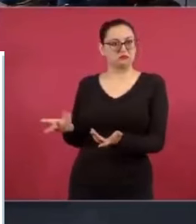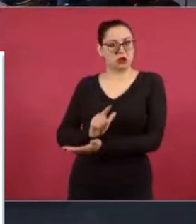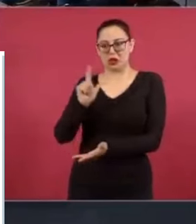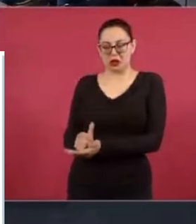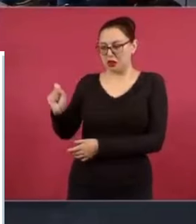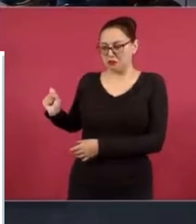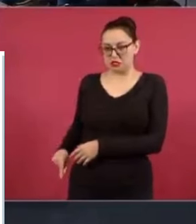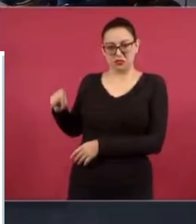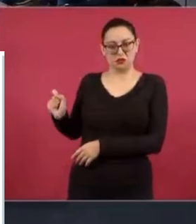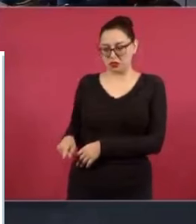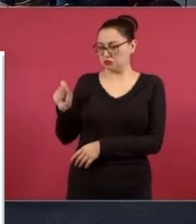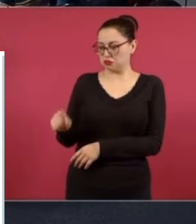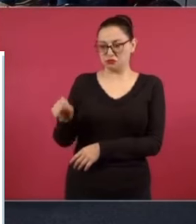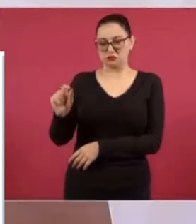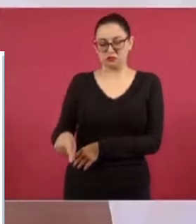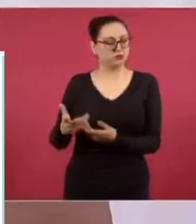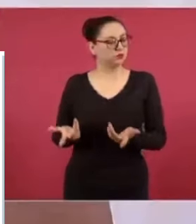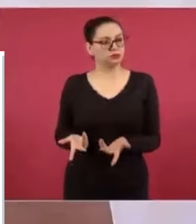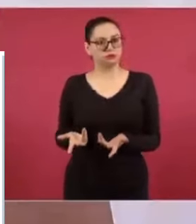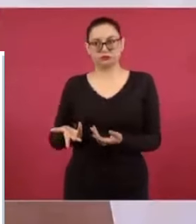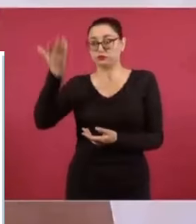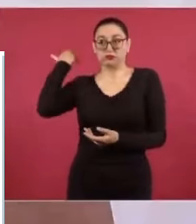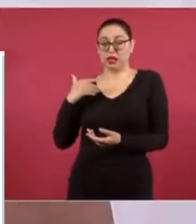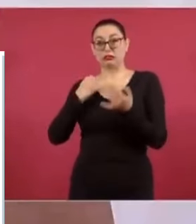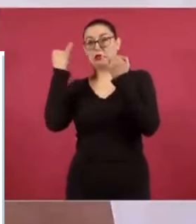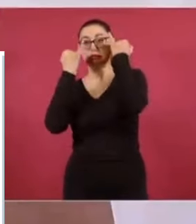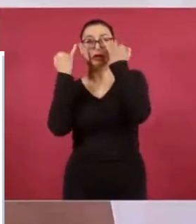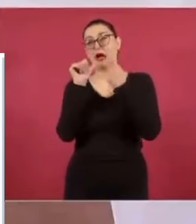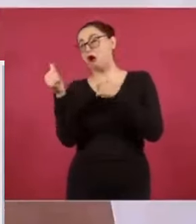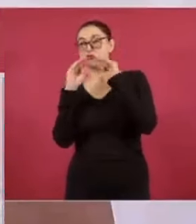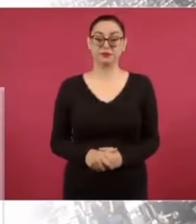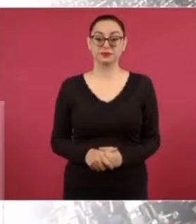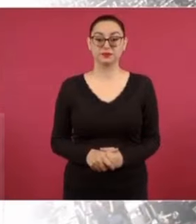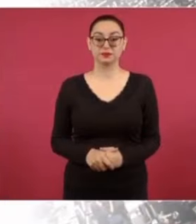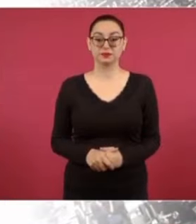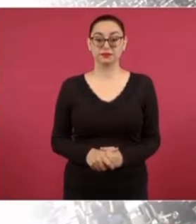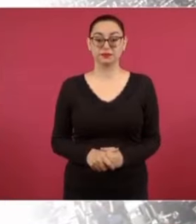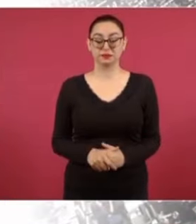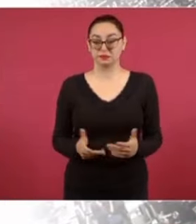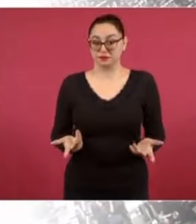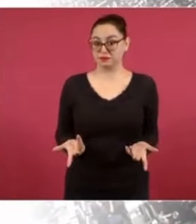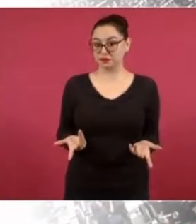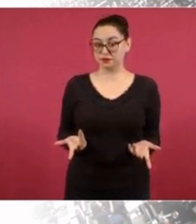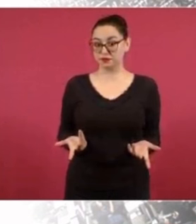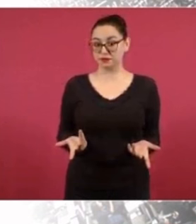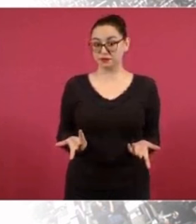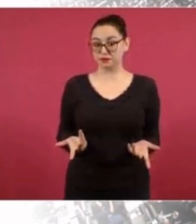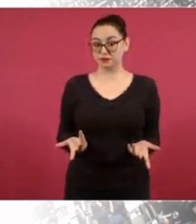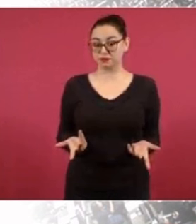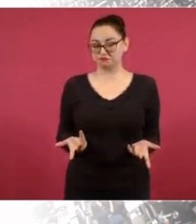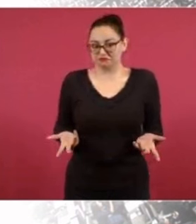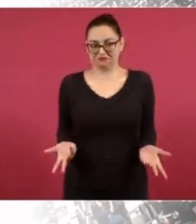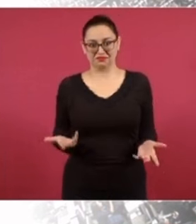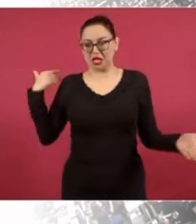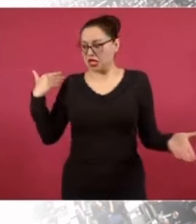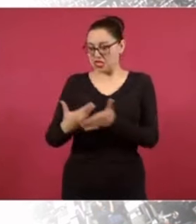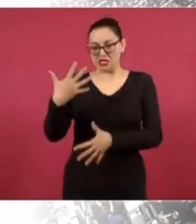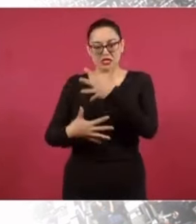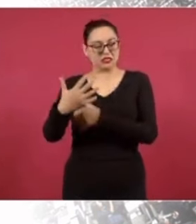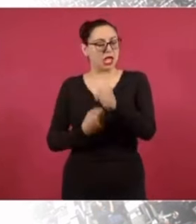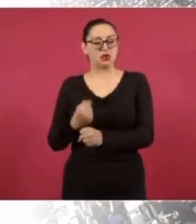constitucional y legal para la distribución de los diputados plurinominales. Y ahora, después de 15